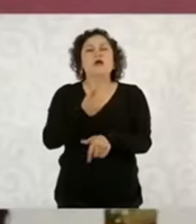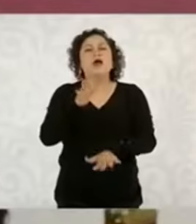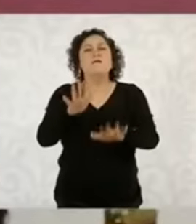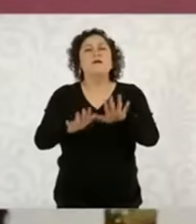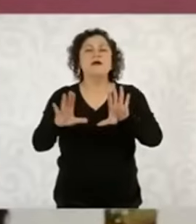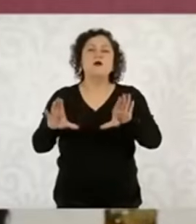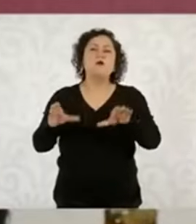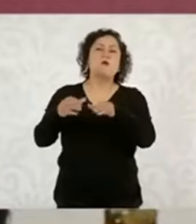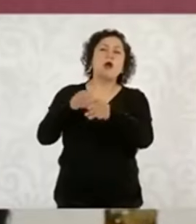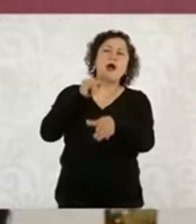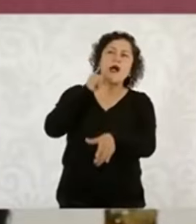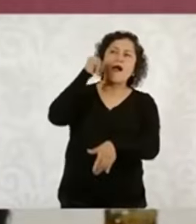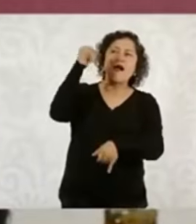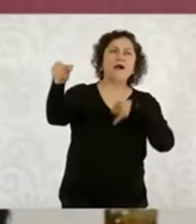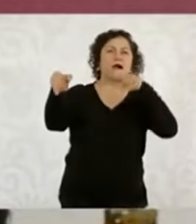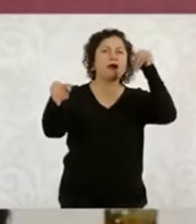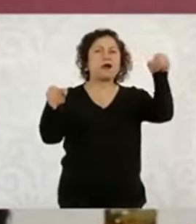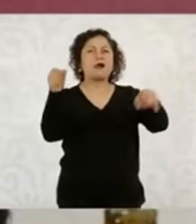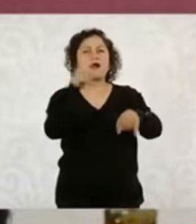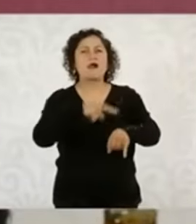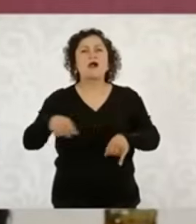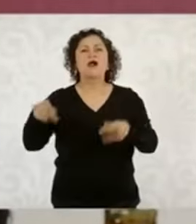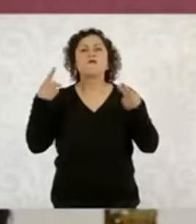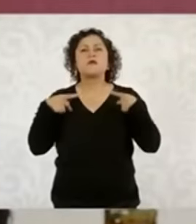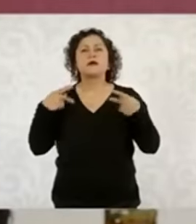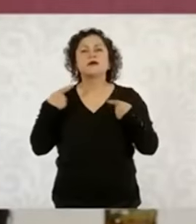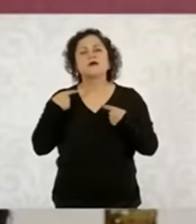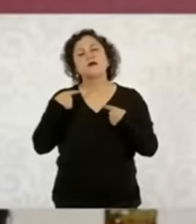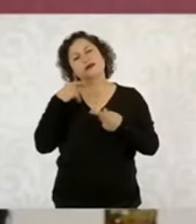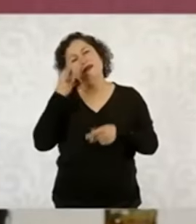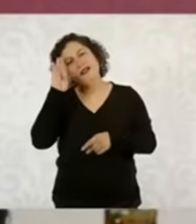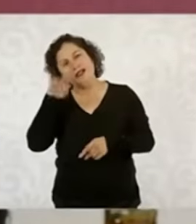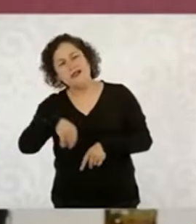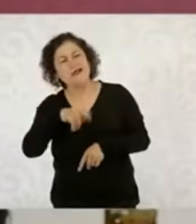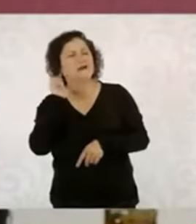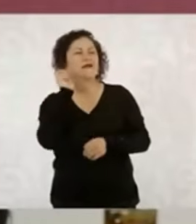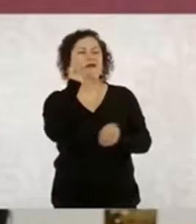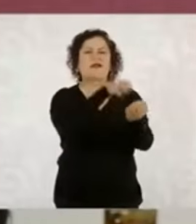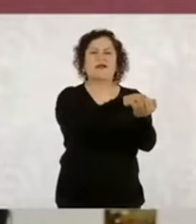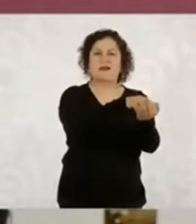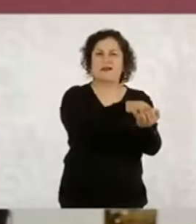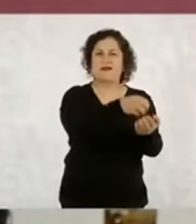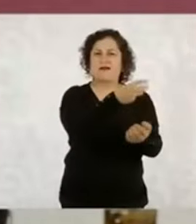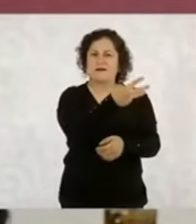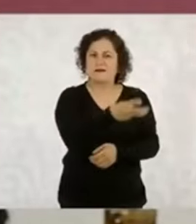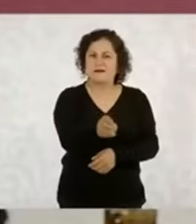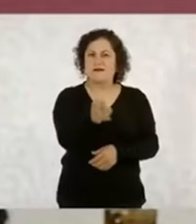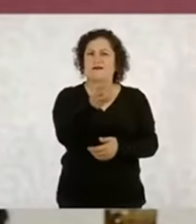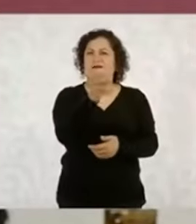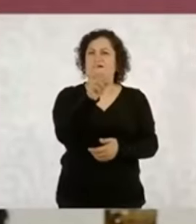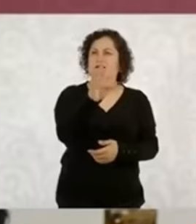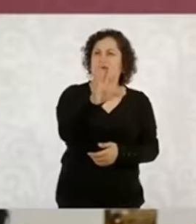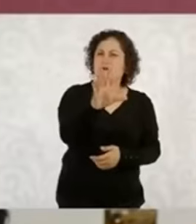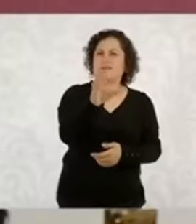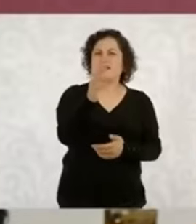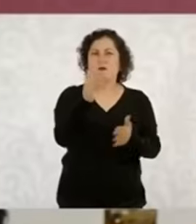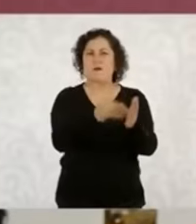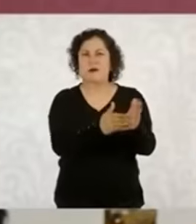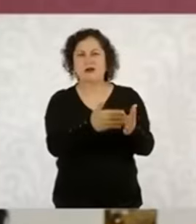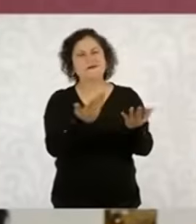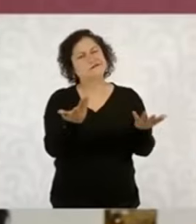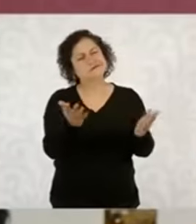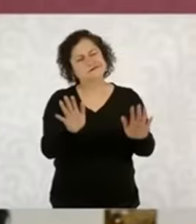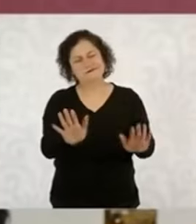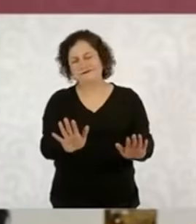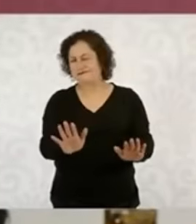alejadas, pueden pedir desde 300 pesos, pero ya sabemos casos que piden 35, 50,000 pesos. Entonces, por